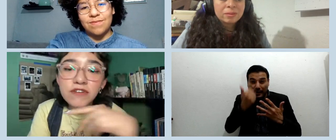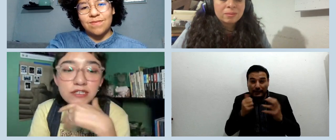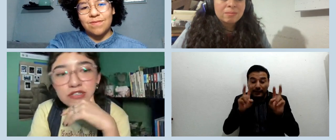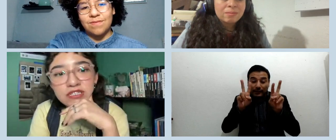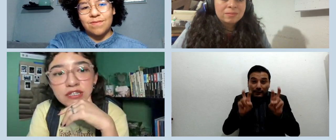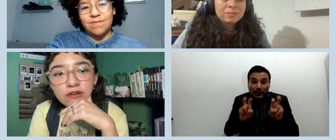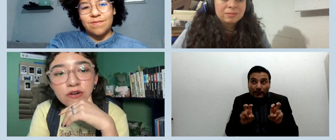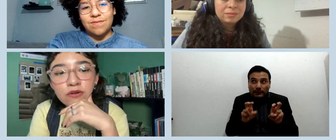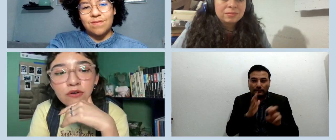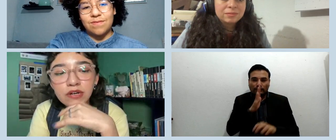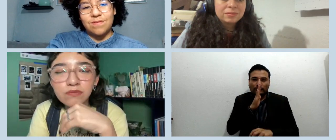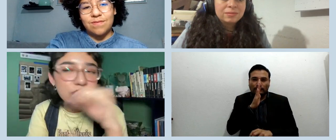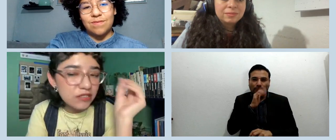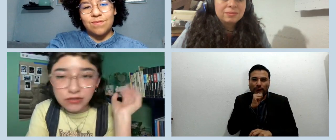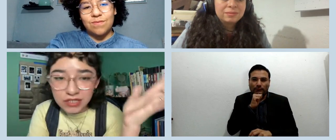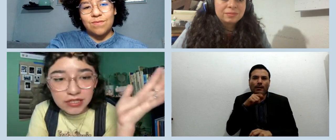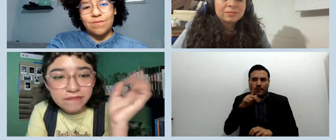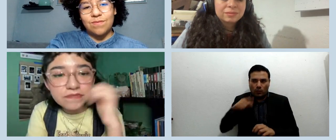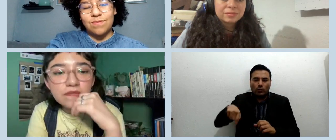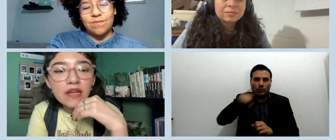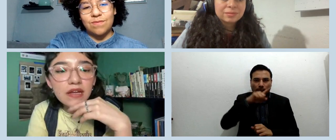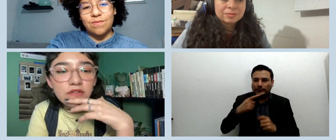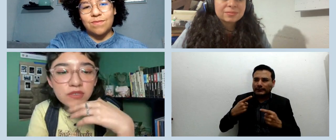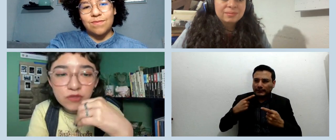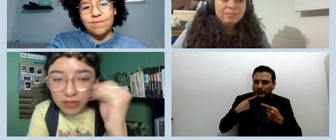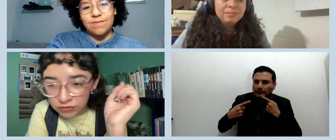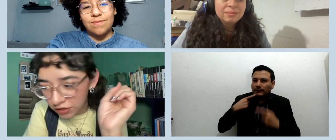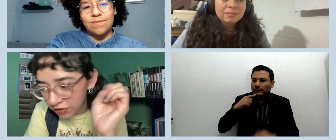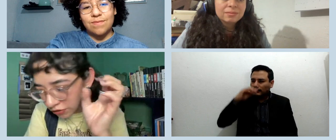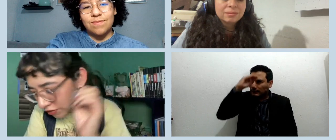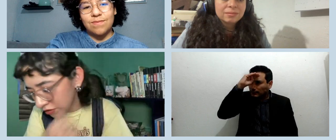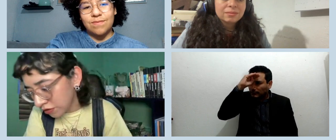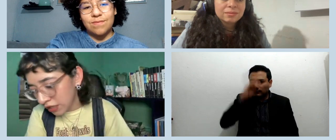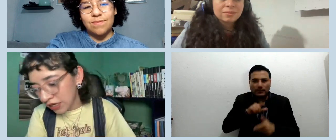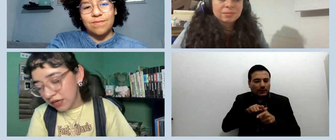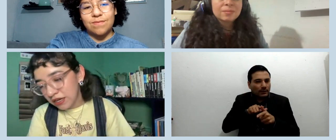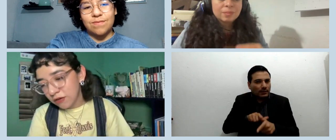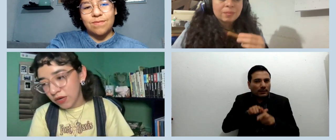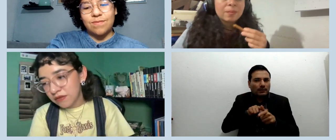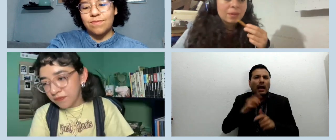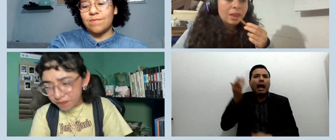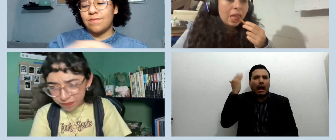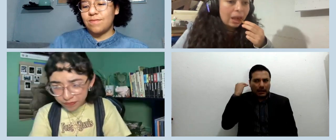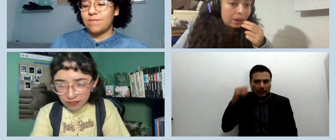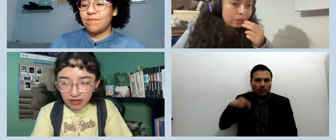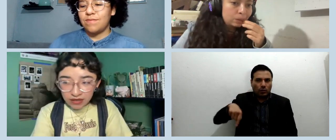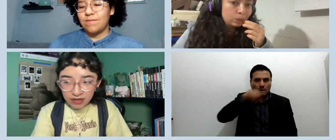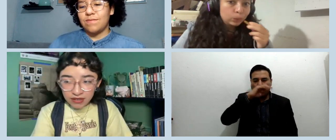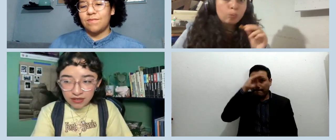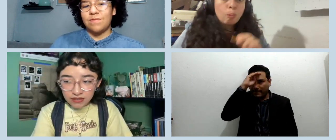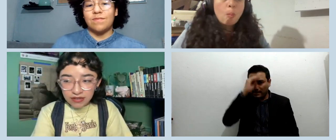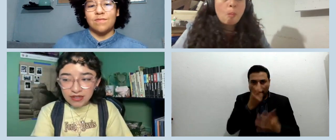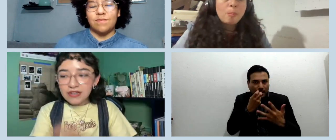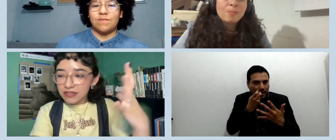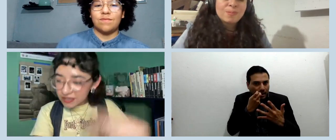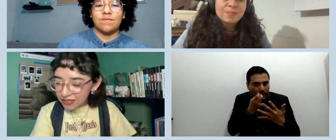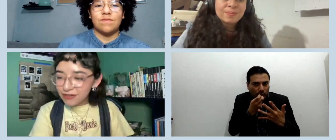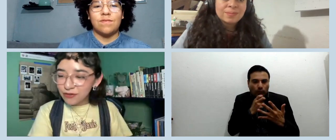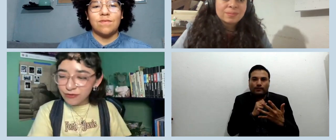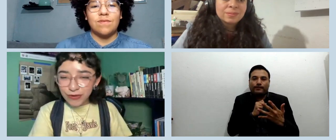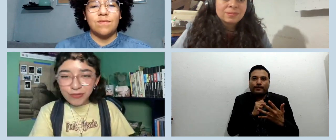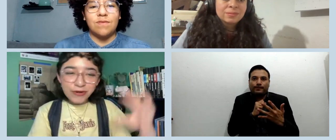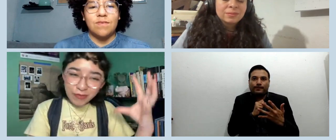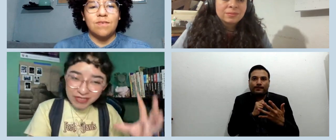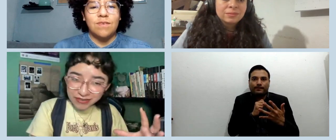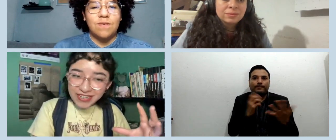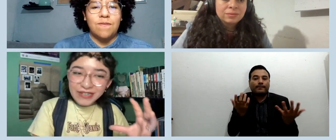pero la reflexión ha sido pues constante eh nos hemos preguntado de todo eso igual y Y sí